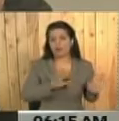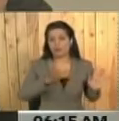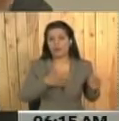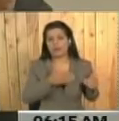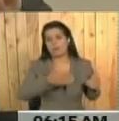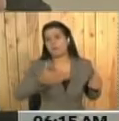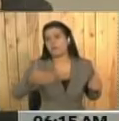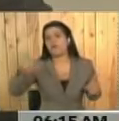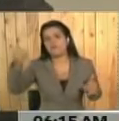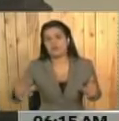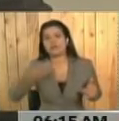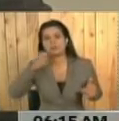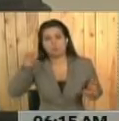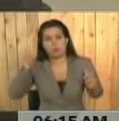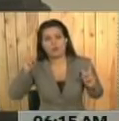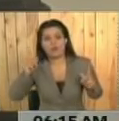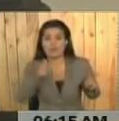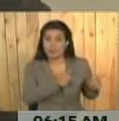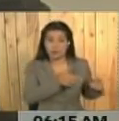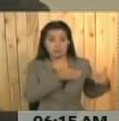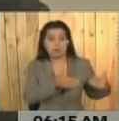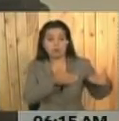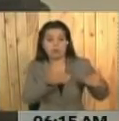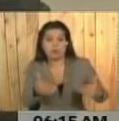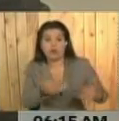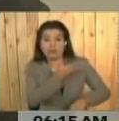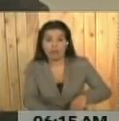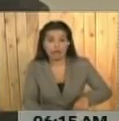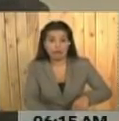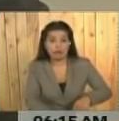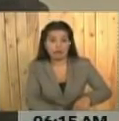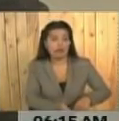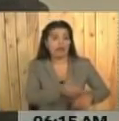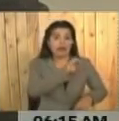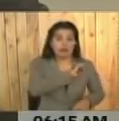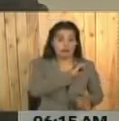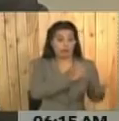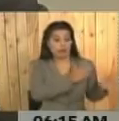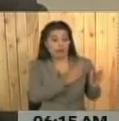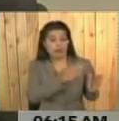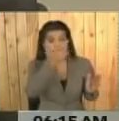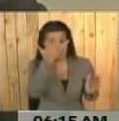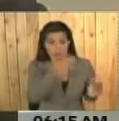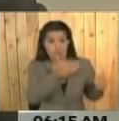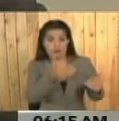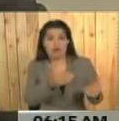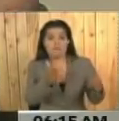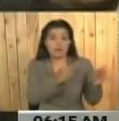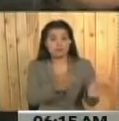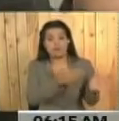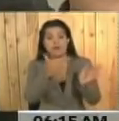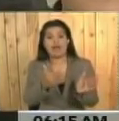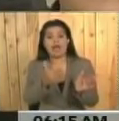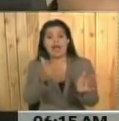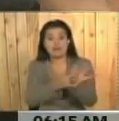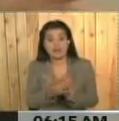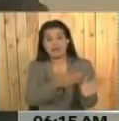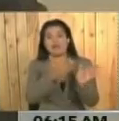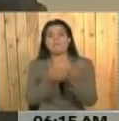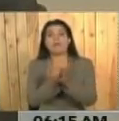pero no lo plantearon 11 de enero Mira perdieron enero febrero marzo abril y buena parte de mayo en sus peleas